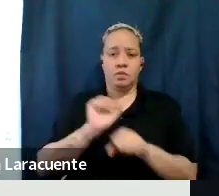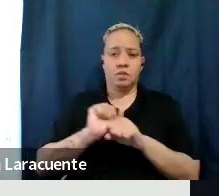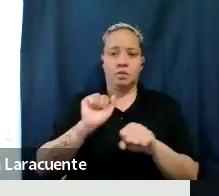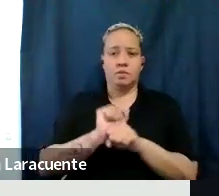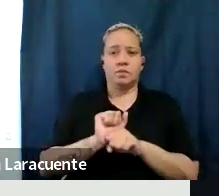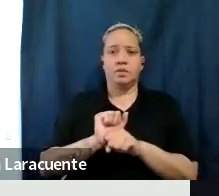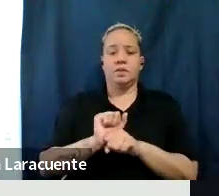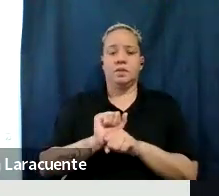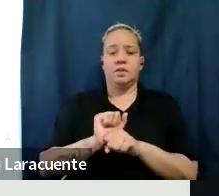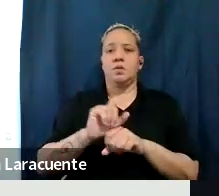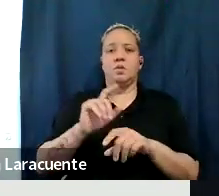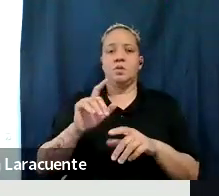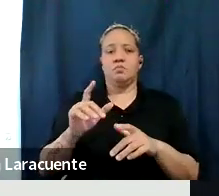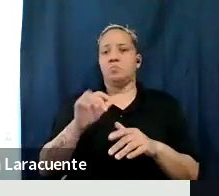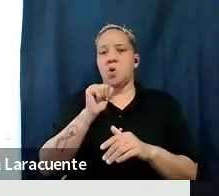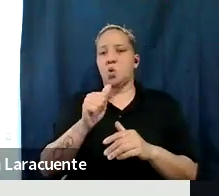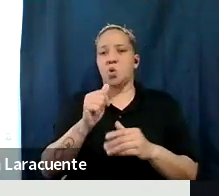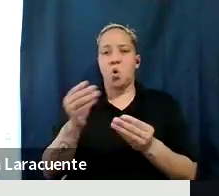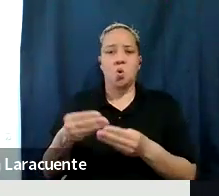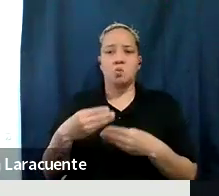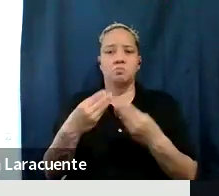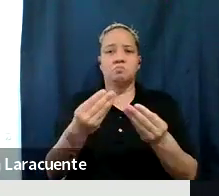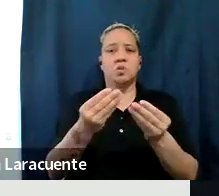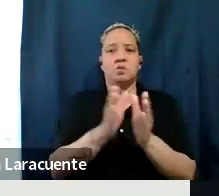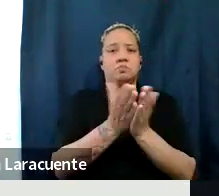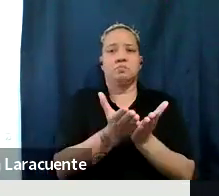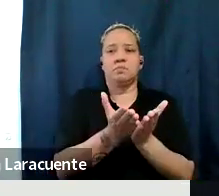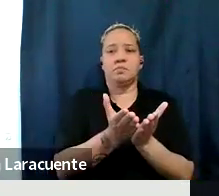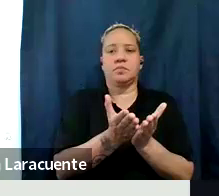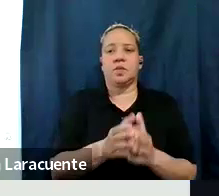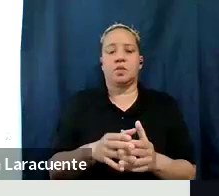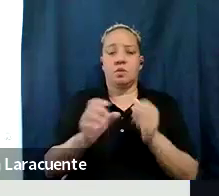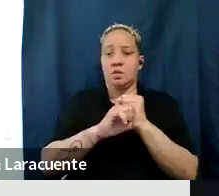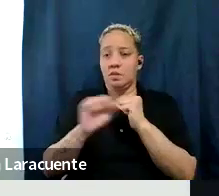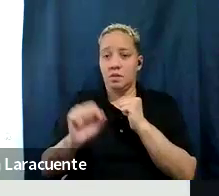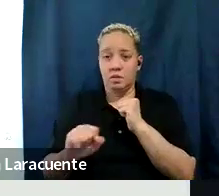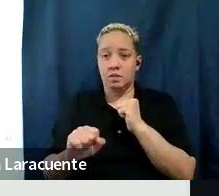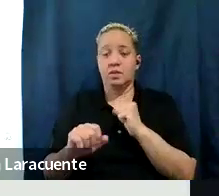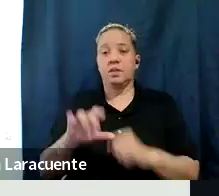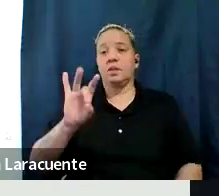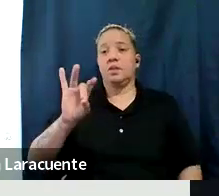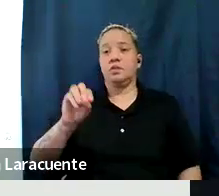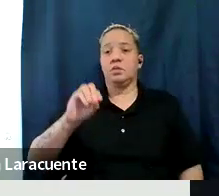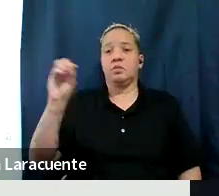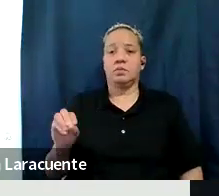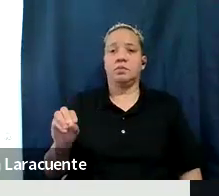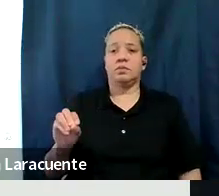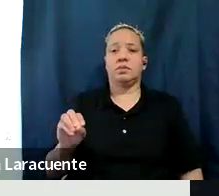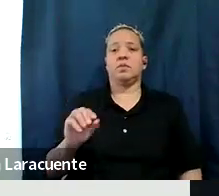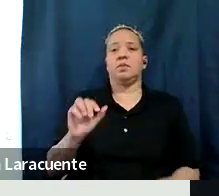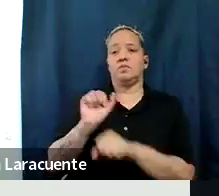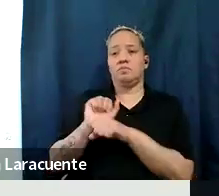sin publicar. Y lo digo bien, no es una exageración de andaluz. El 80% de su